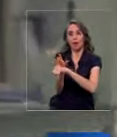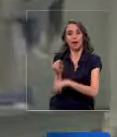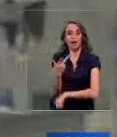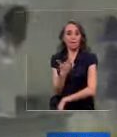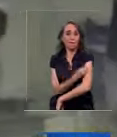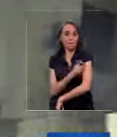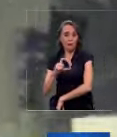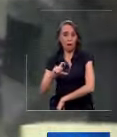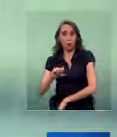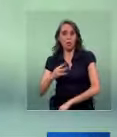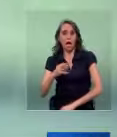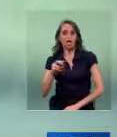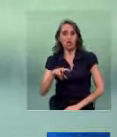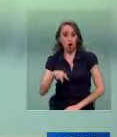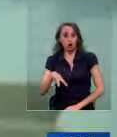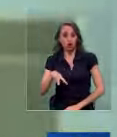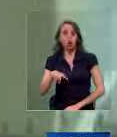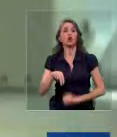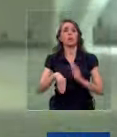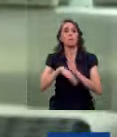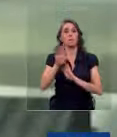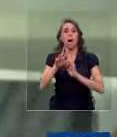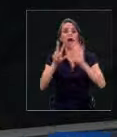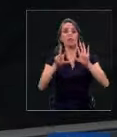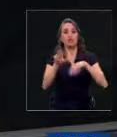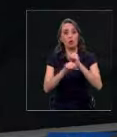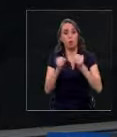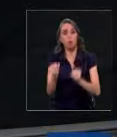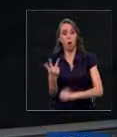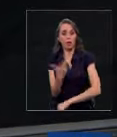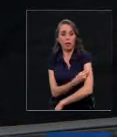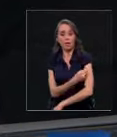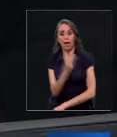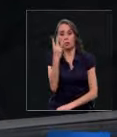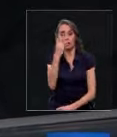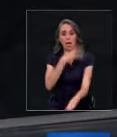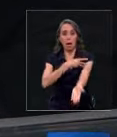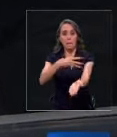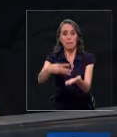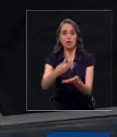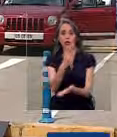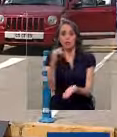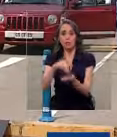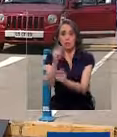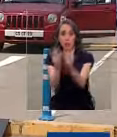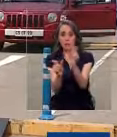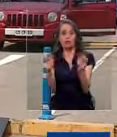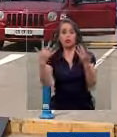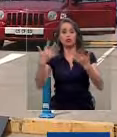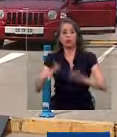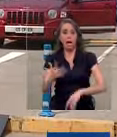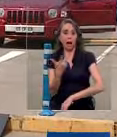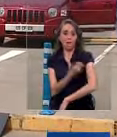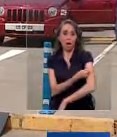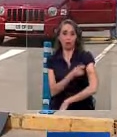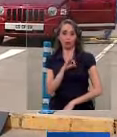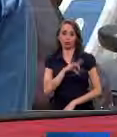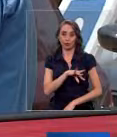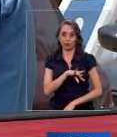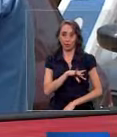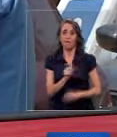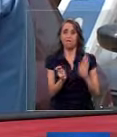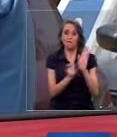esta vacuna está indicada para mayores de 18 años a la fecha 3 millones 300 mil personas ya están vacunado en chile